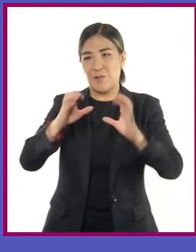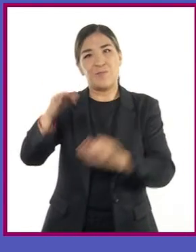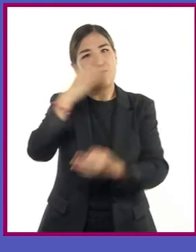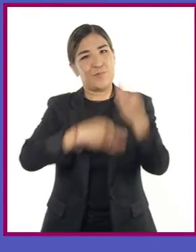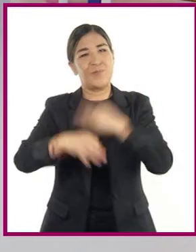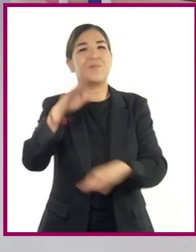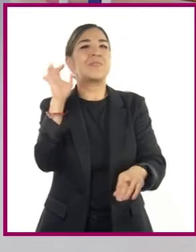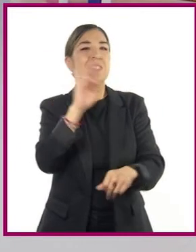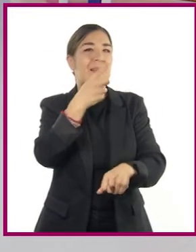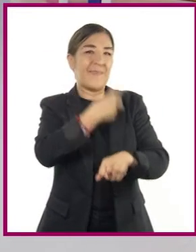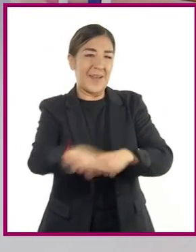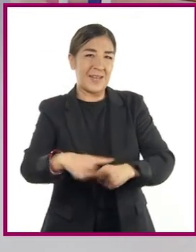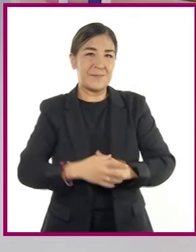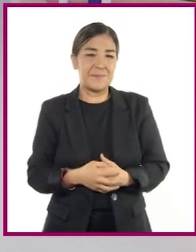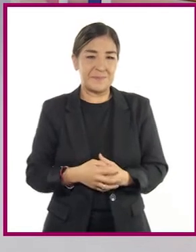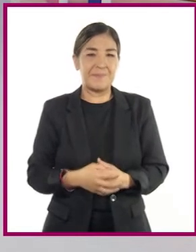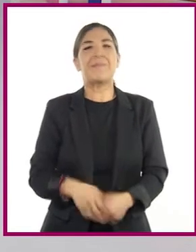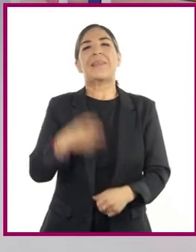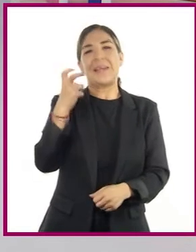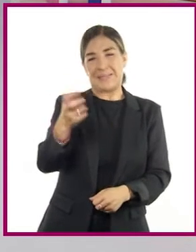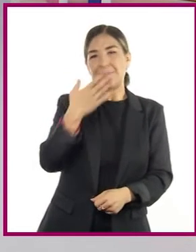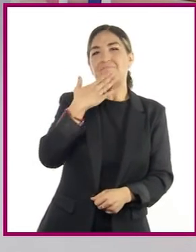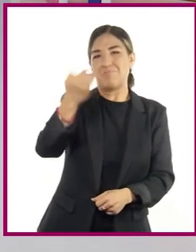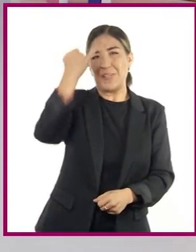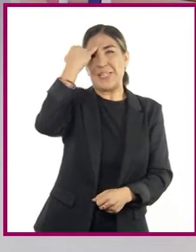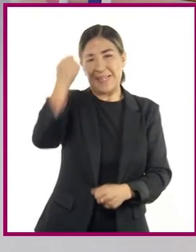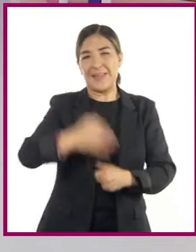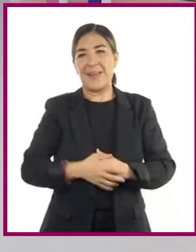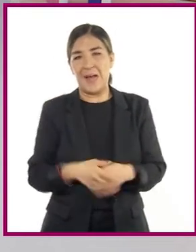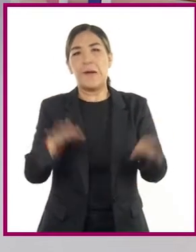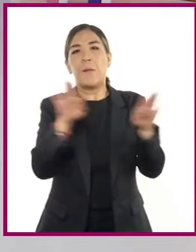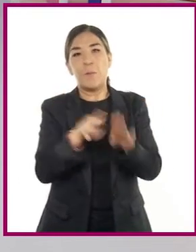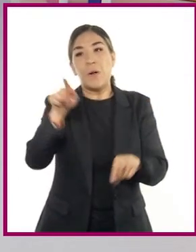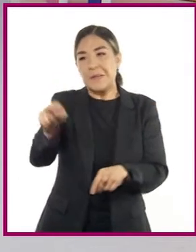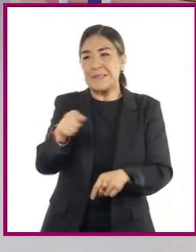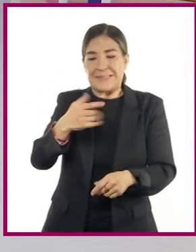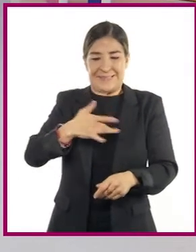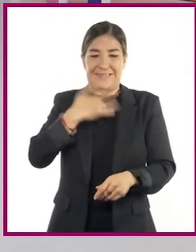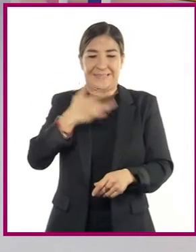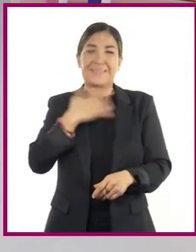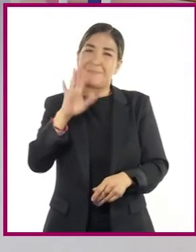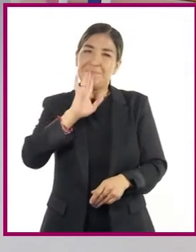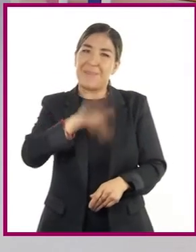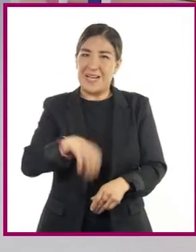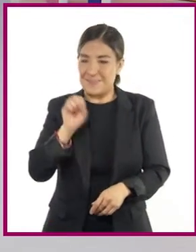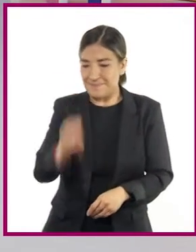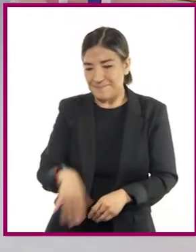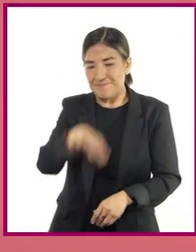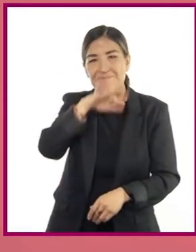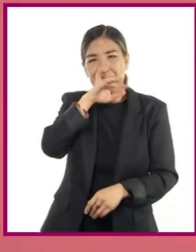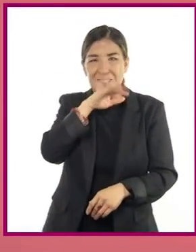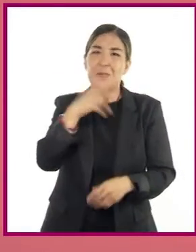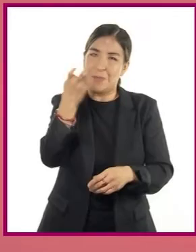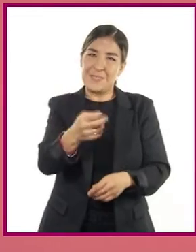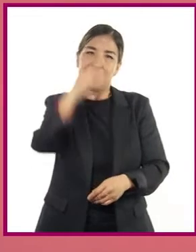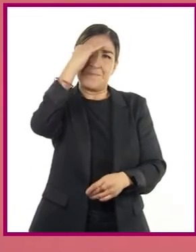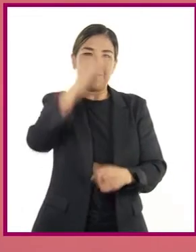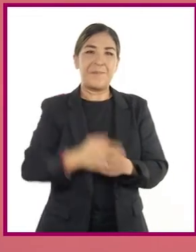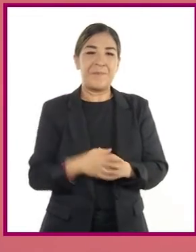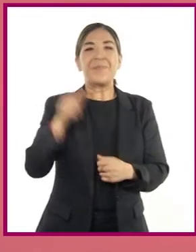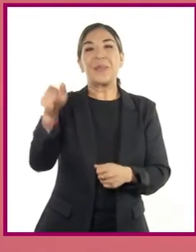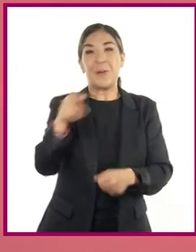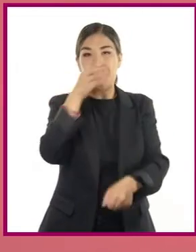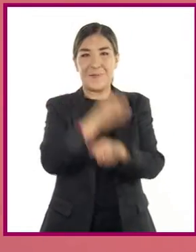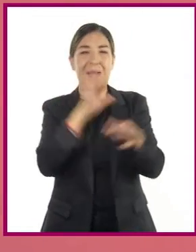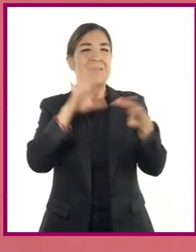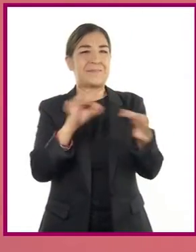idea. Así ayudaría también a reparar su falta. Profesora, todo esto suena